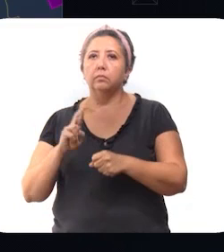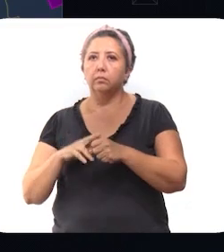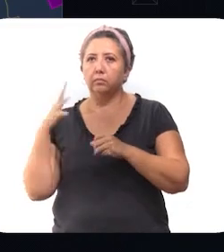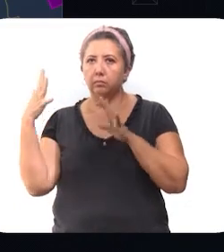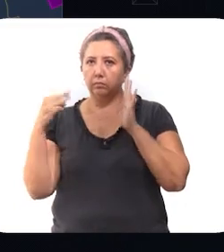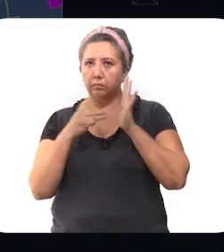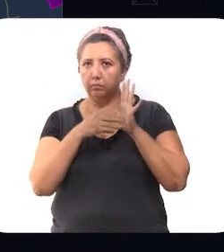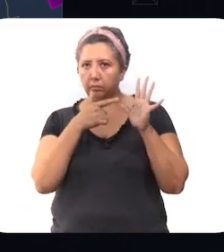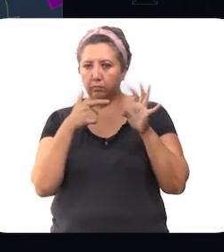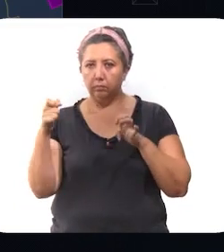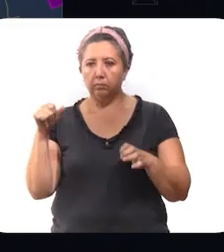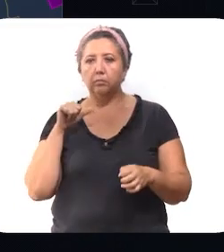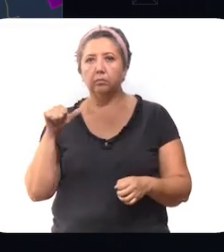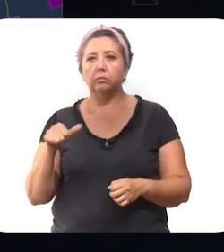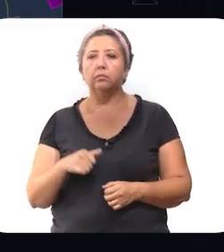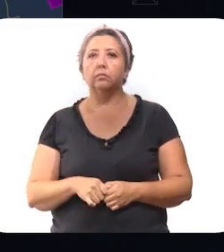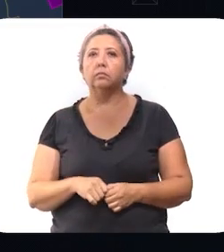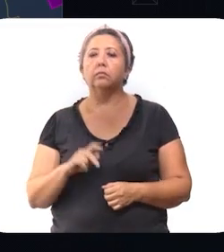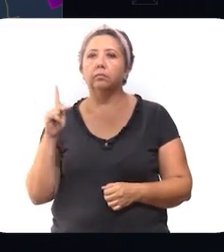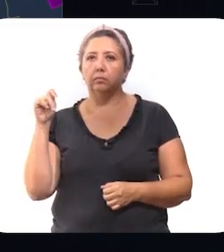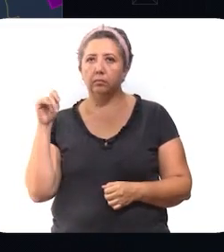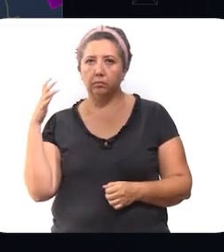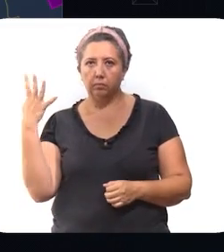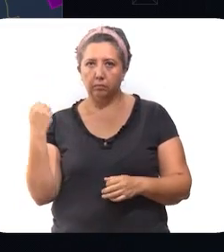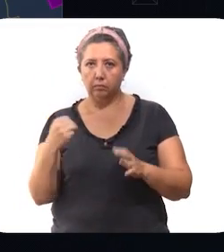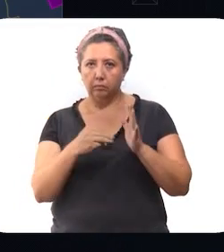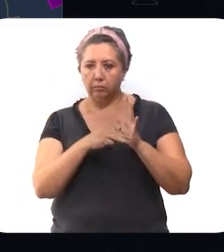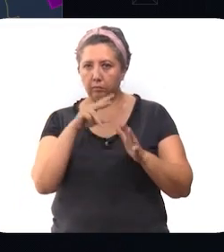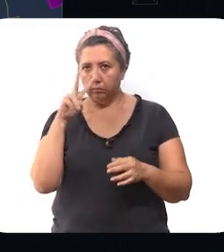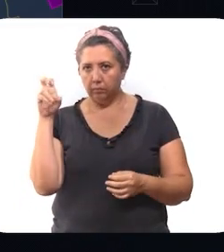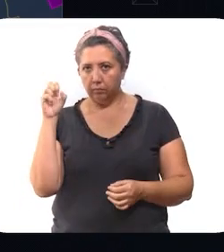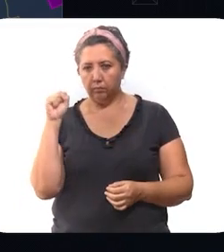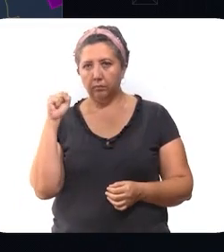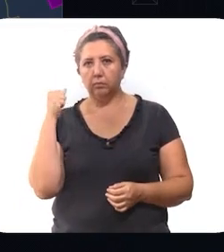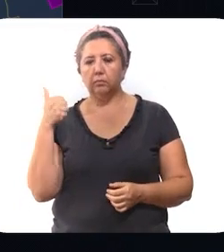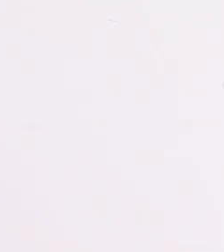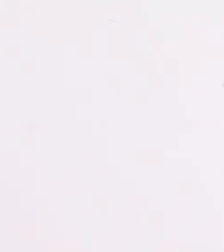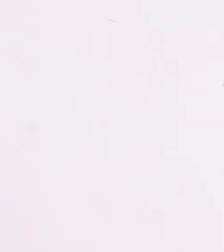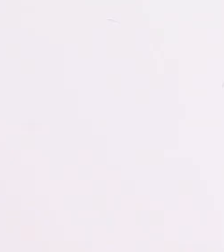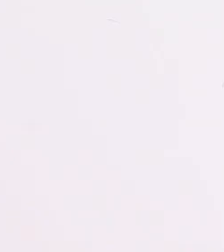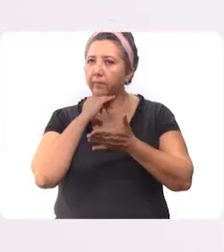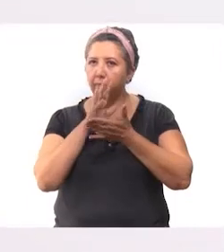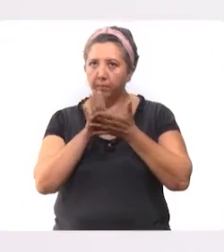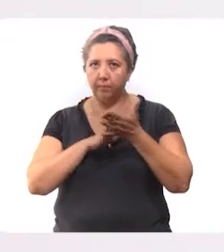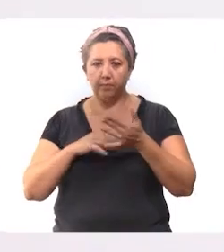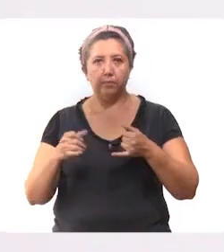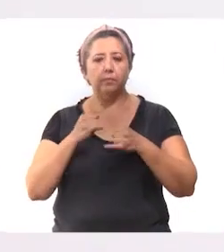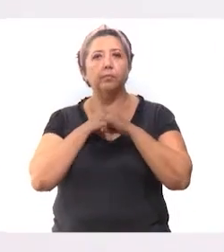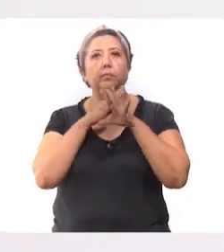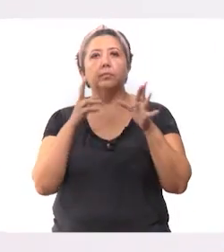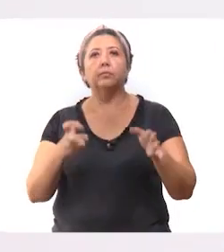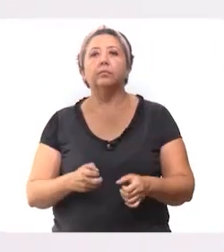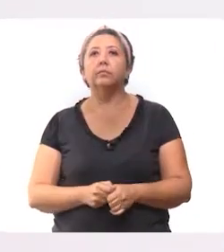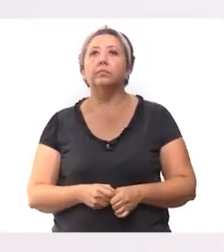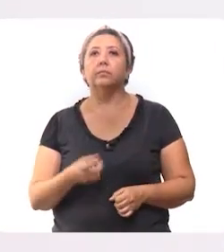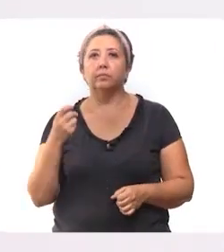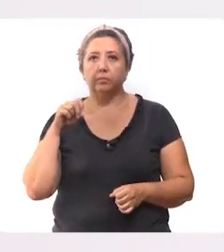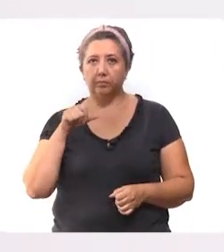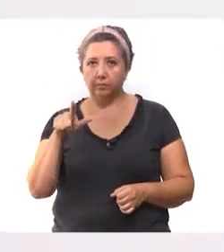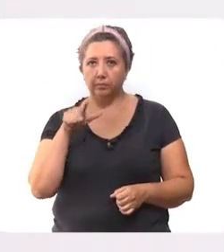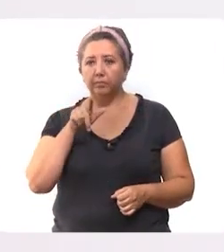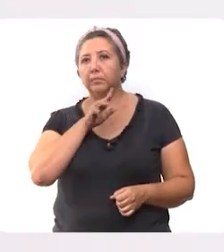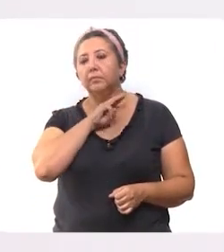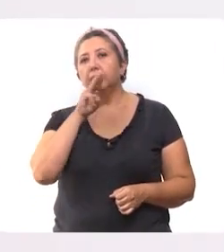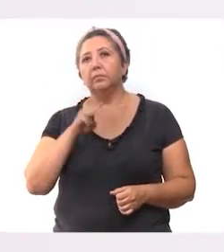sur 5.716 y en la zona poniente 9.266. Lamentablemente en este parte médico informamos de